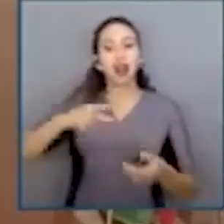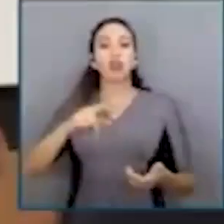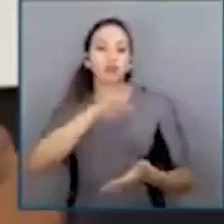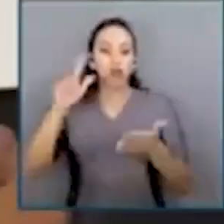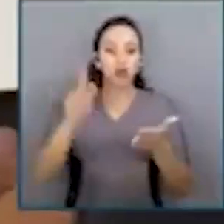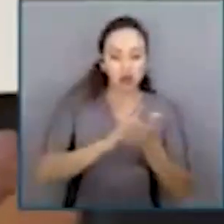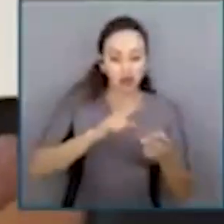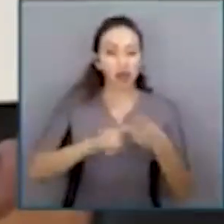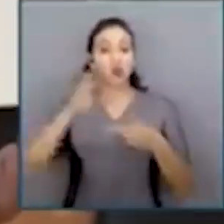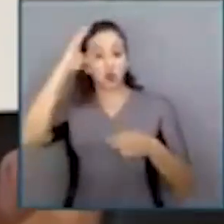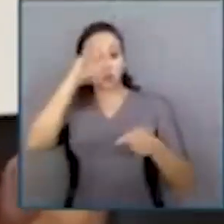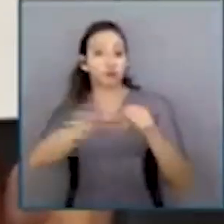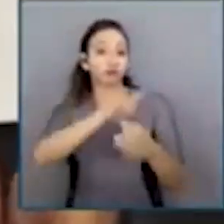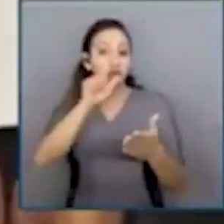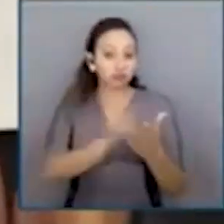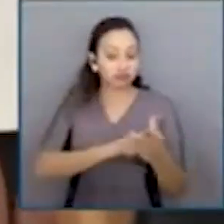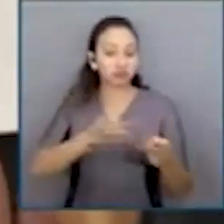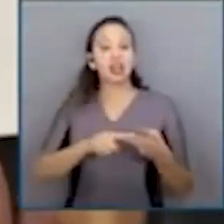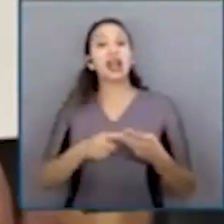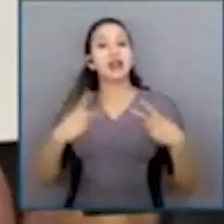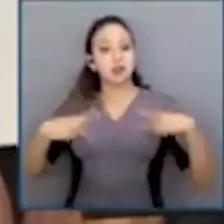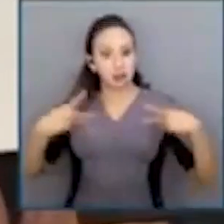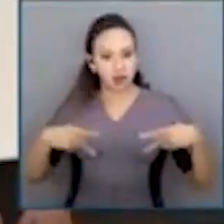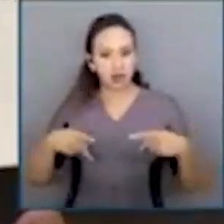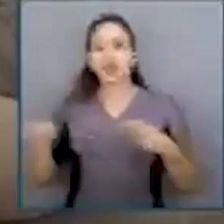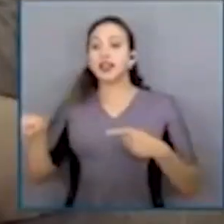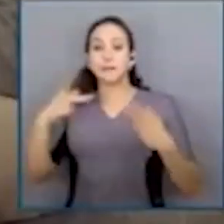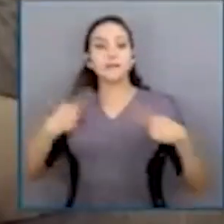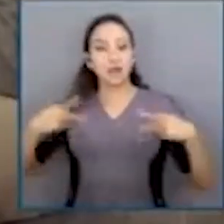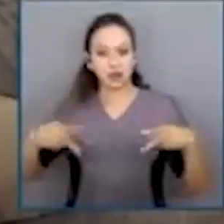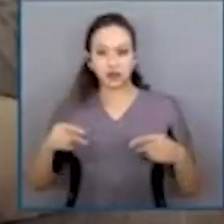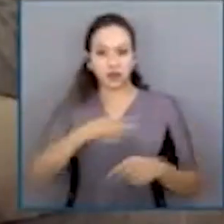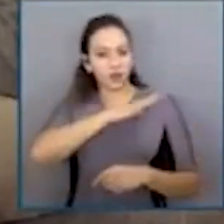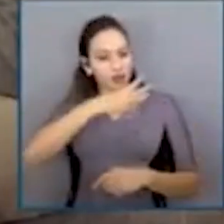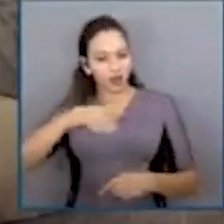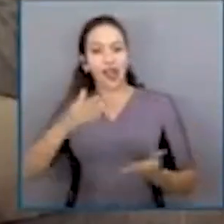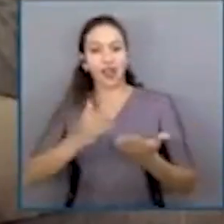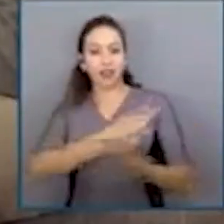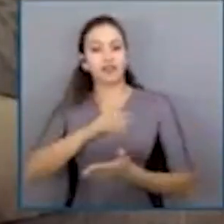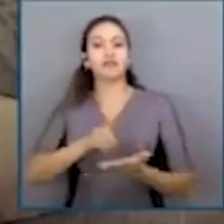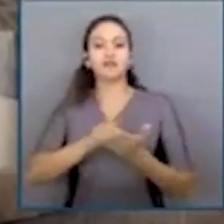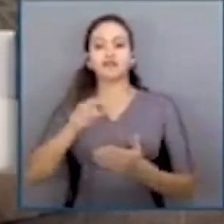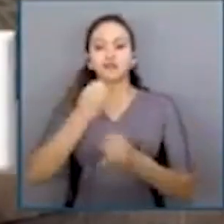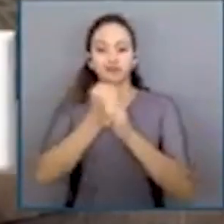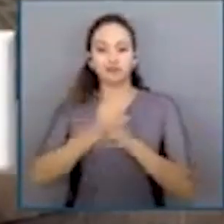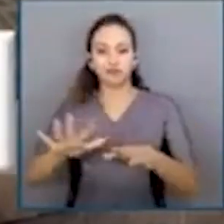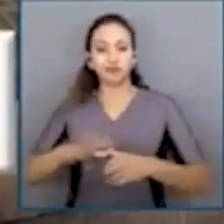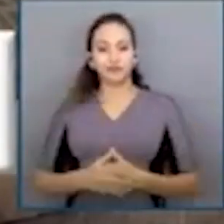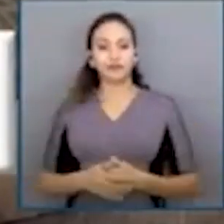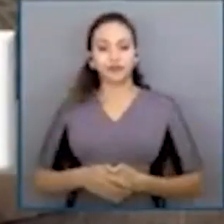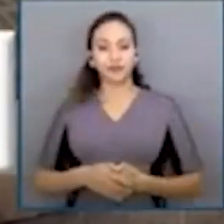legalidad la ciudadanía y el derecho a la información es muy importante que una televisora como